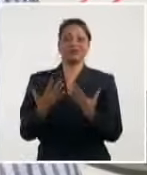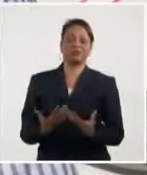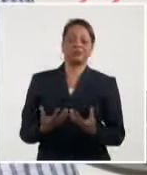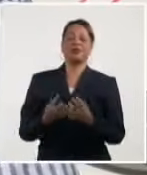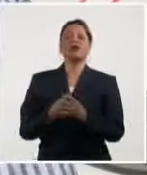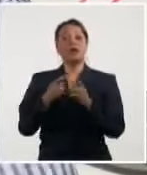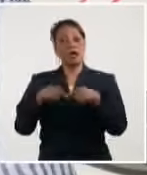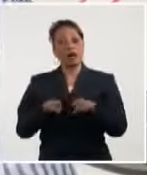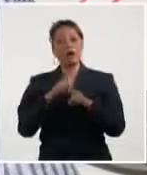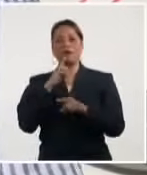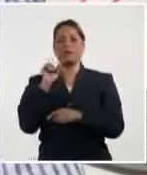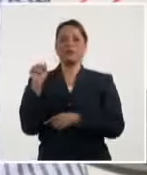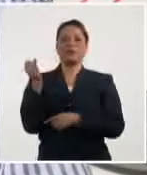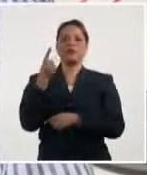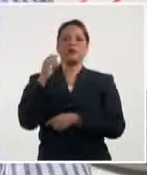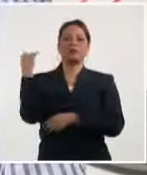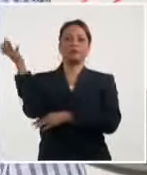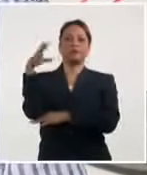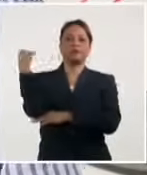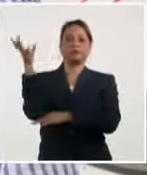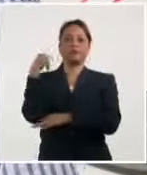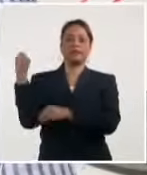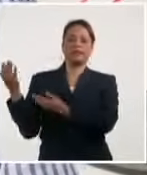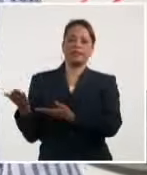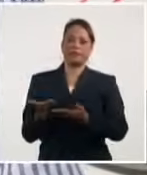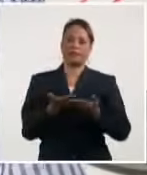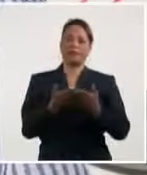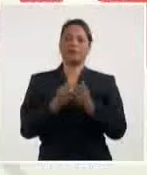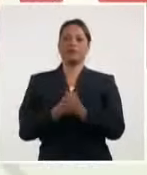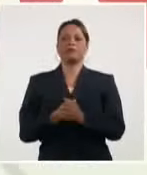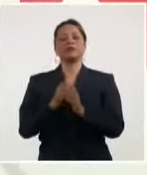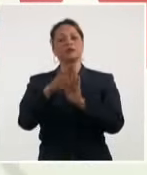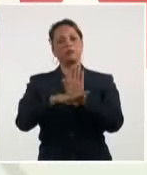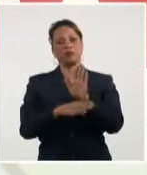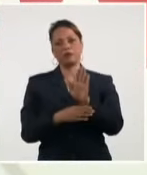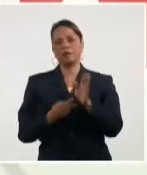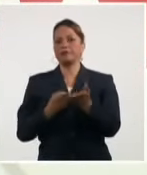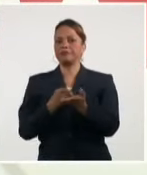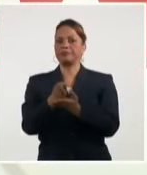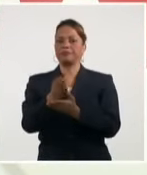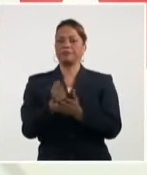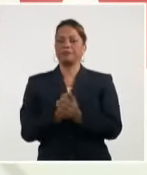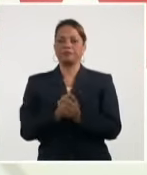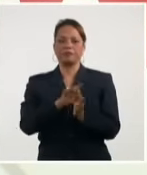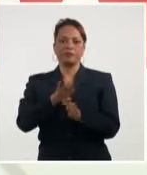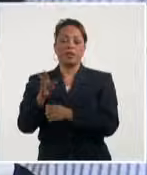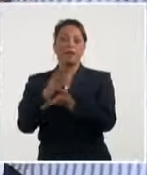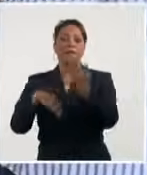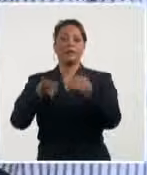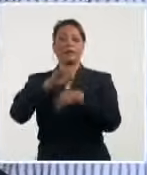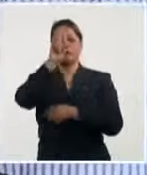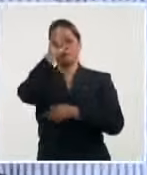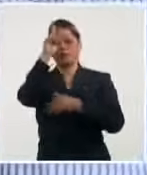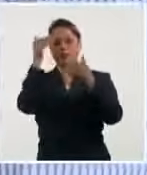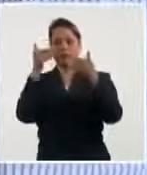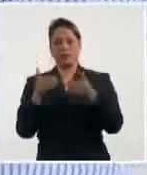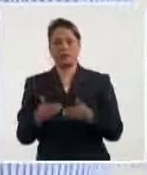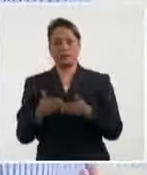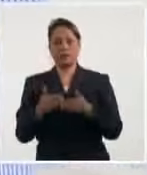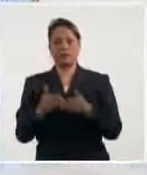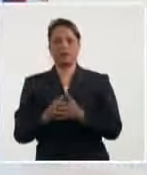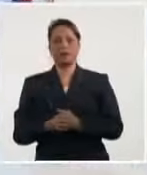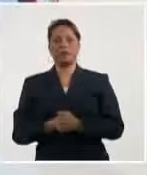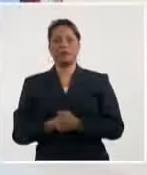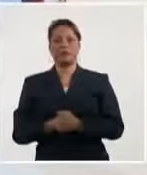estas son las primeras ambulancias que recibimos de esta adquisición y el programa continuará. Los ministros de Salud Pública, doctor José